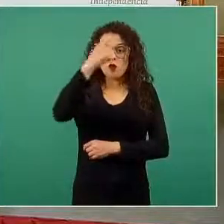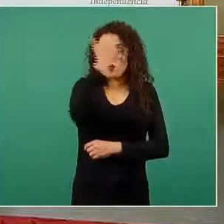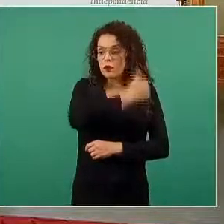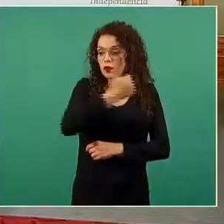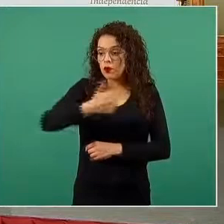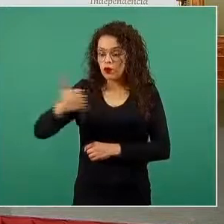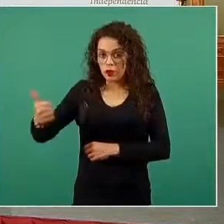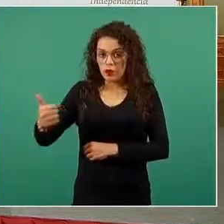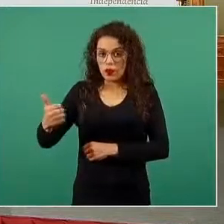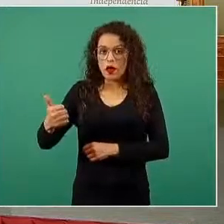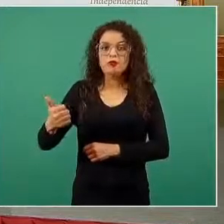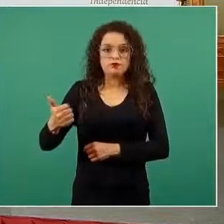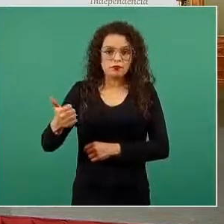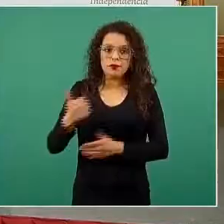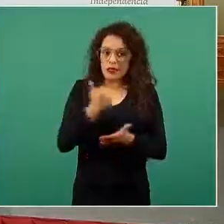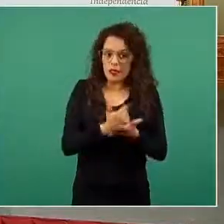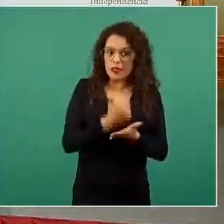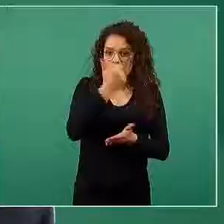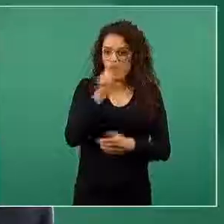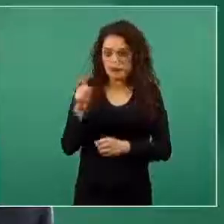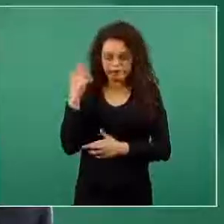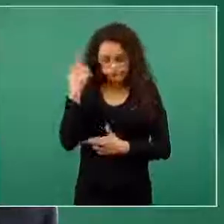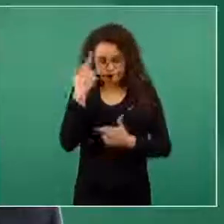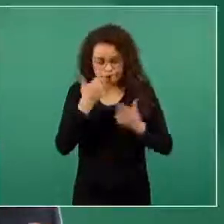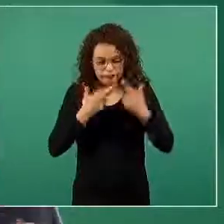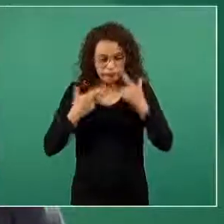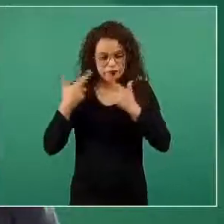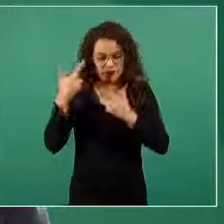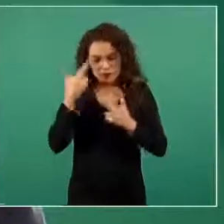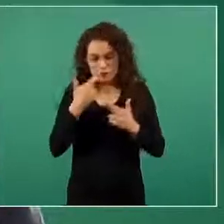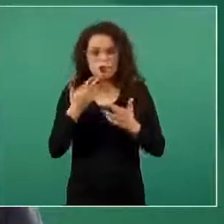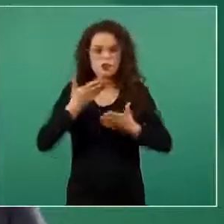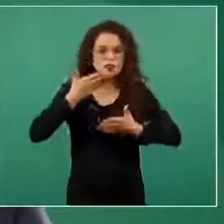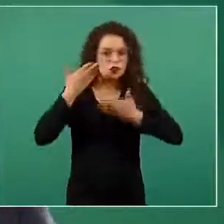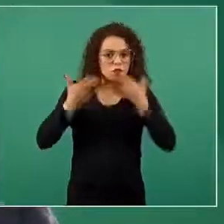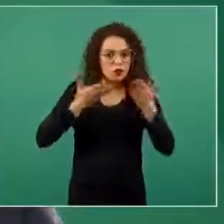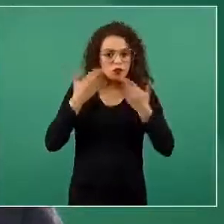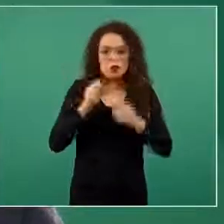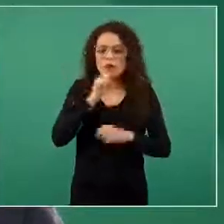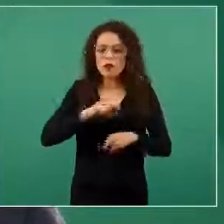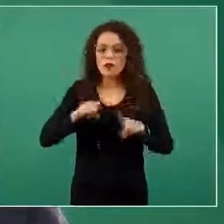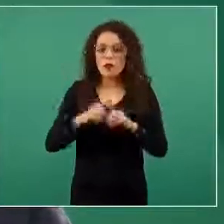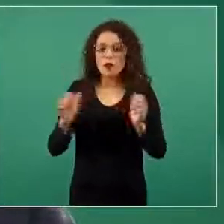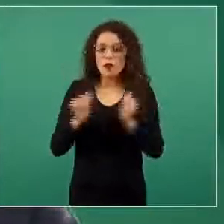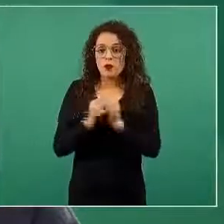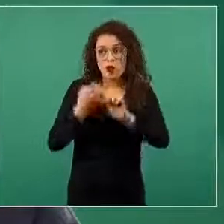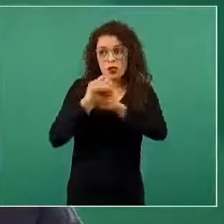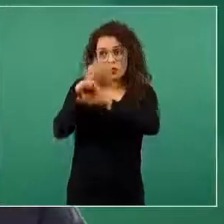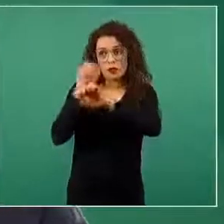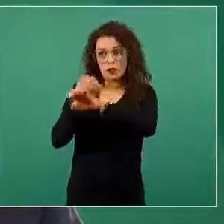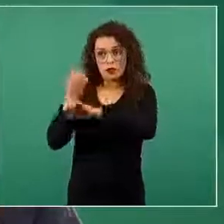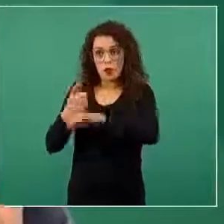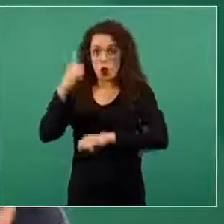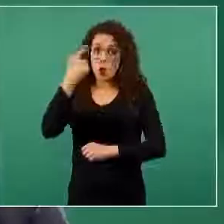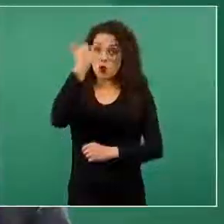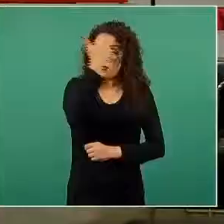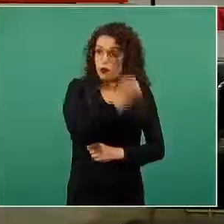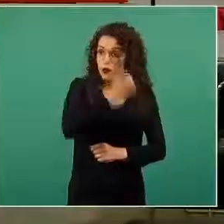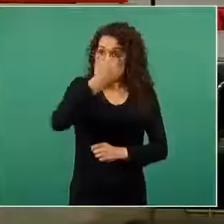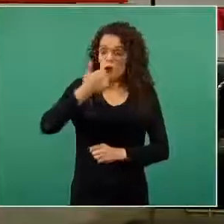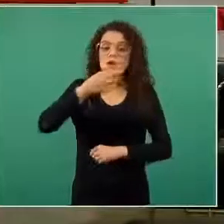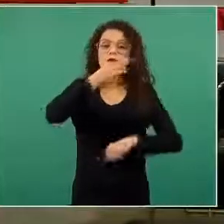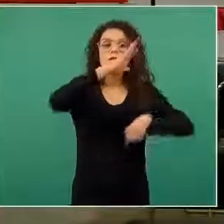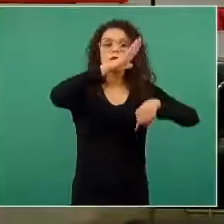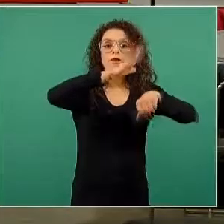de consideración, que son más graves, y esto se hace también con la participación estatal. A cada entidad federativa se le